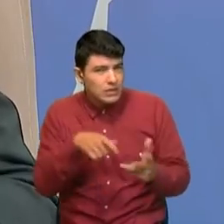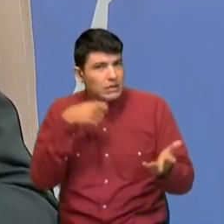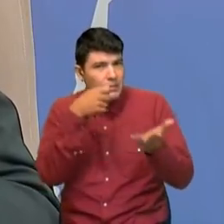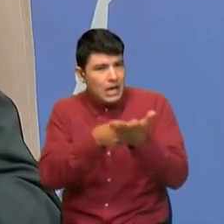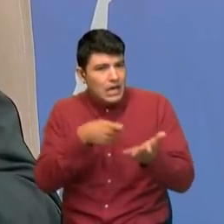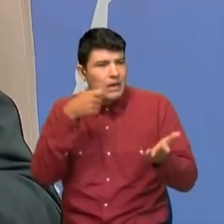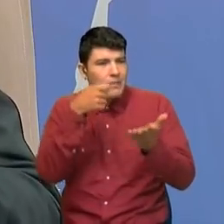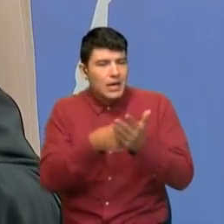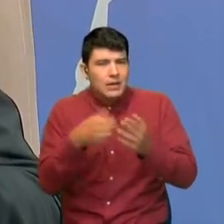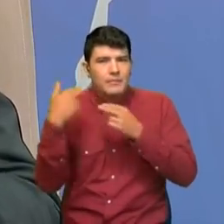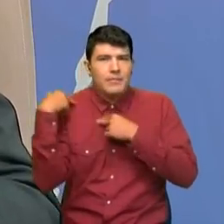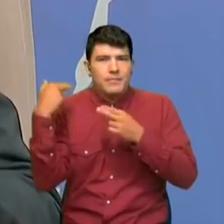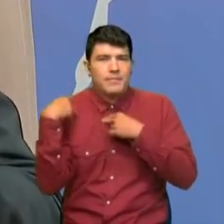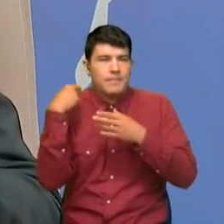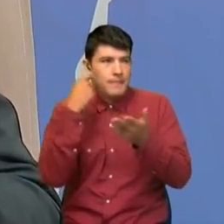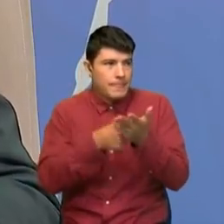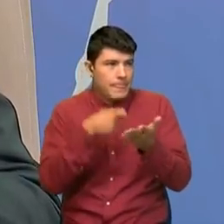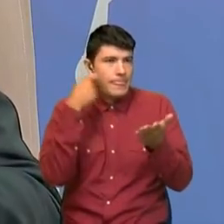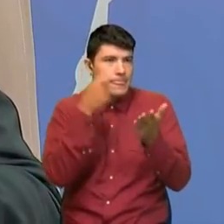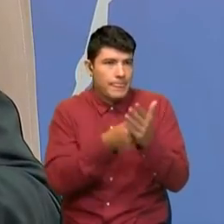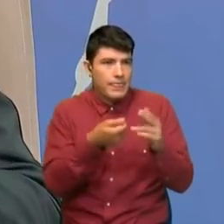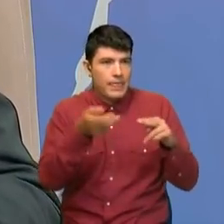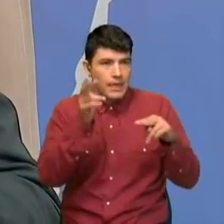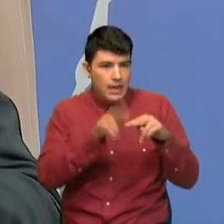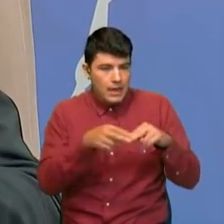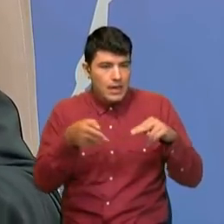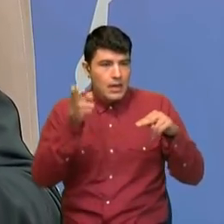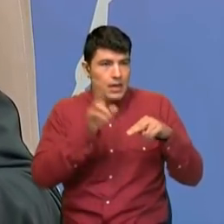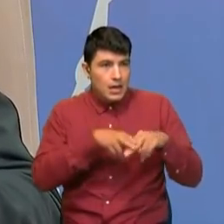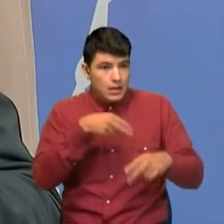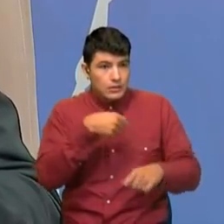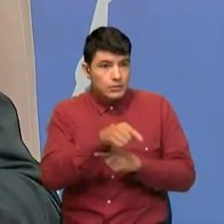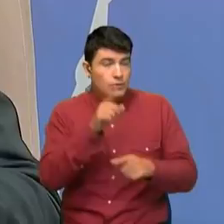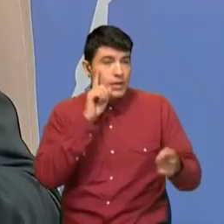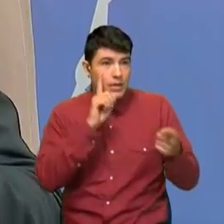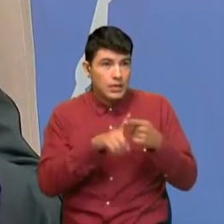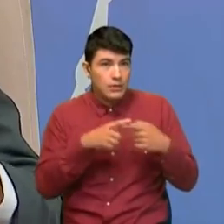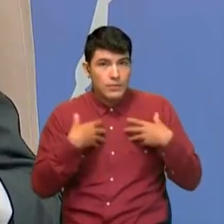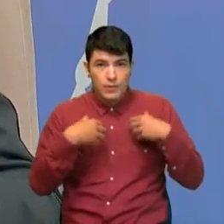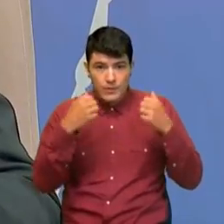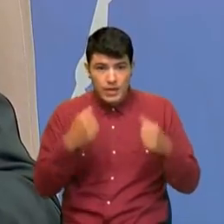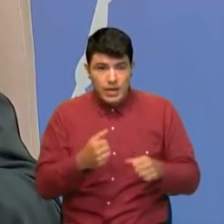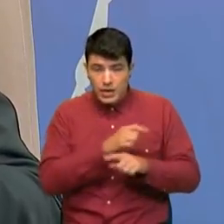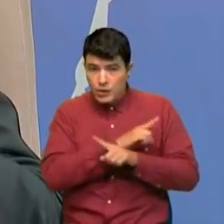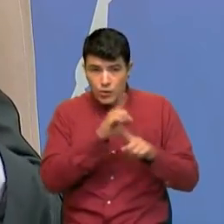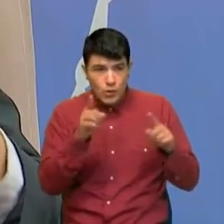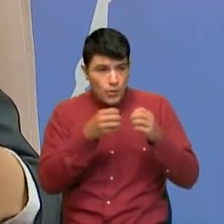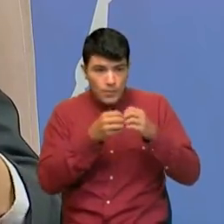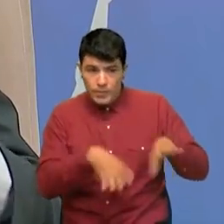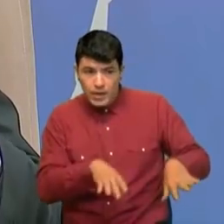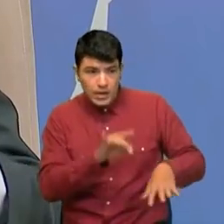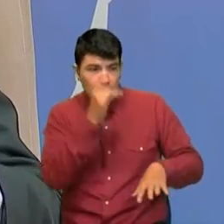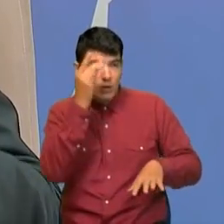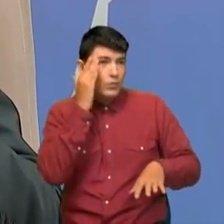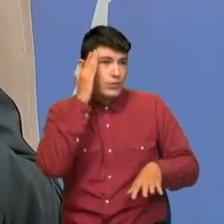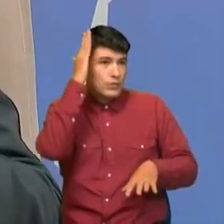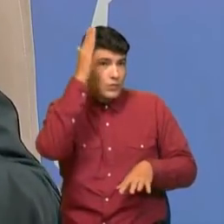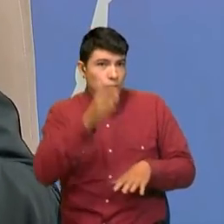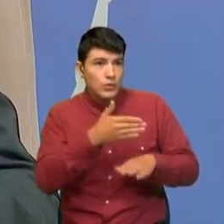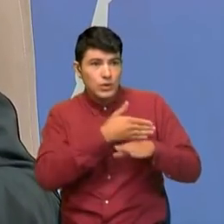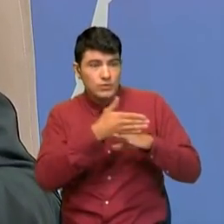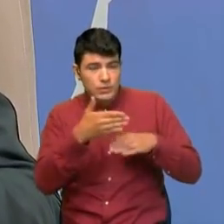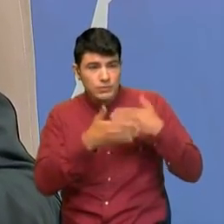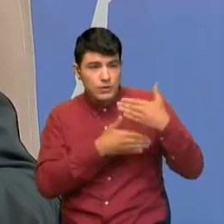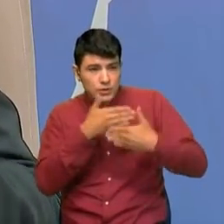responsable, pagando como tal los impuestos, como tal, con el fin de que las propiedades no se vayan a perder y no vayan a haber después procesos de